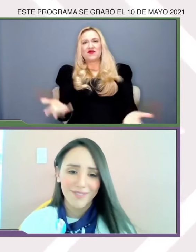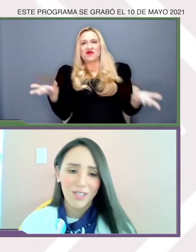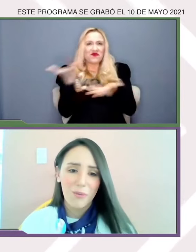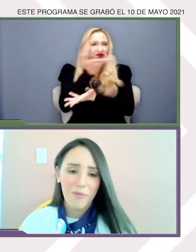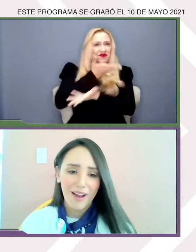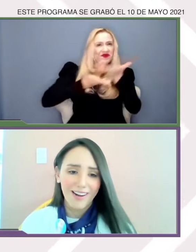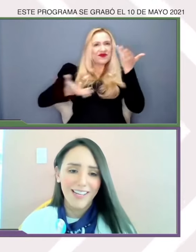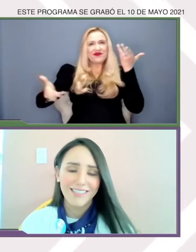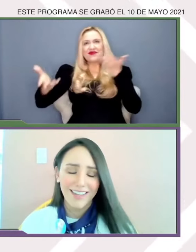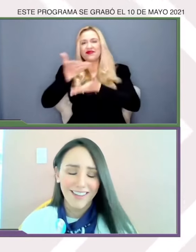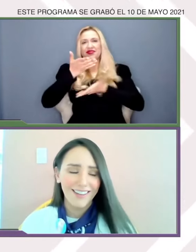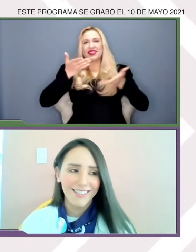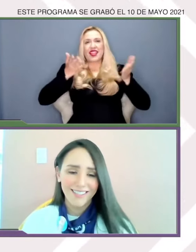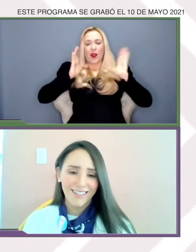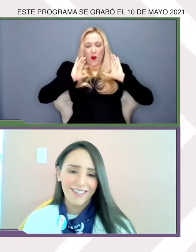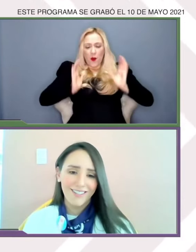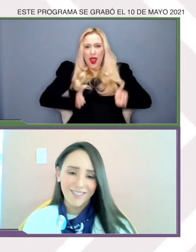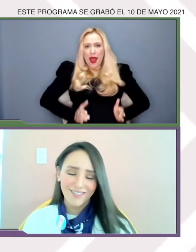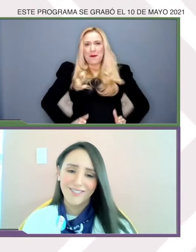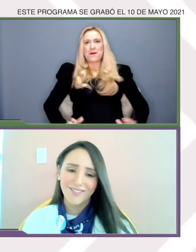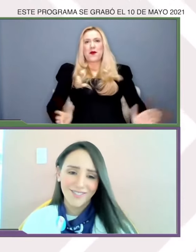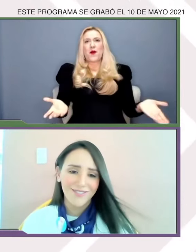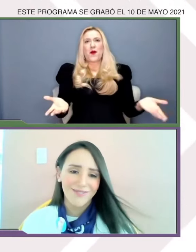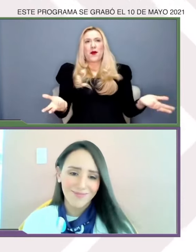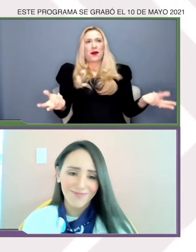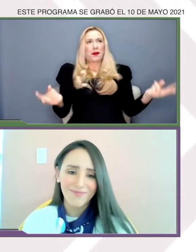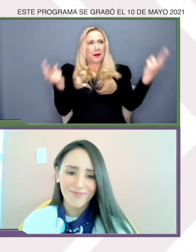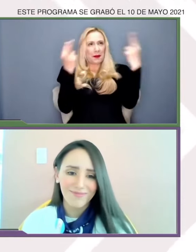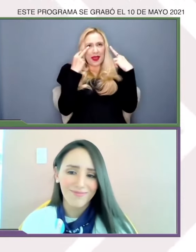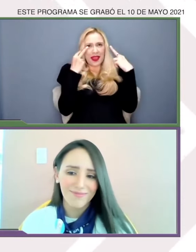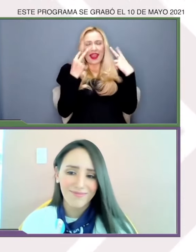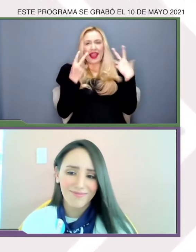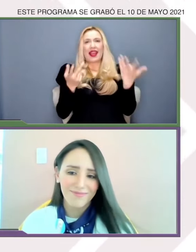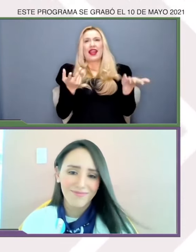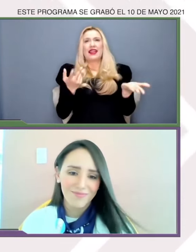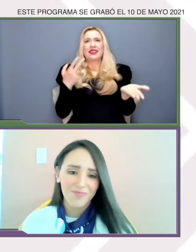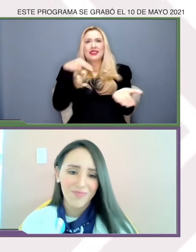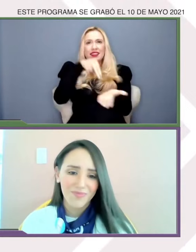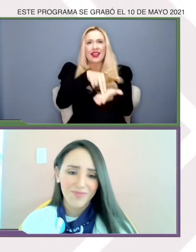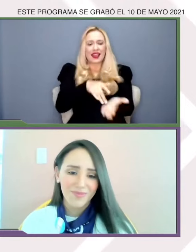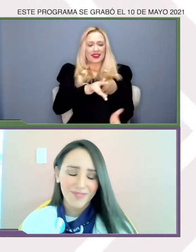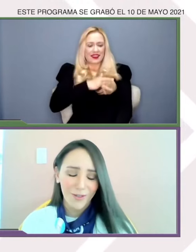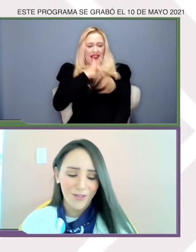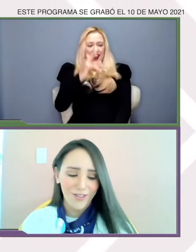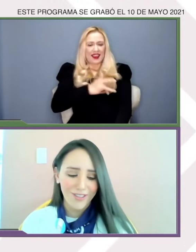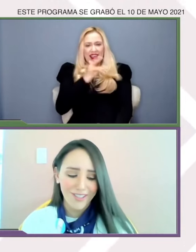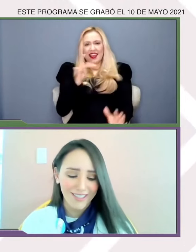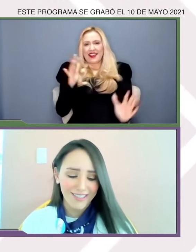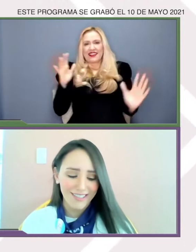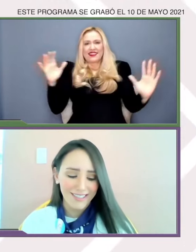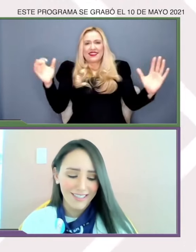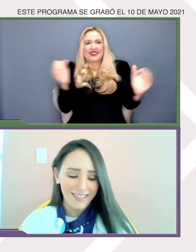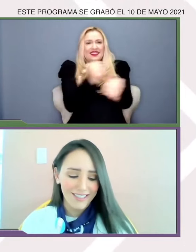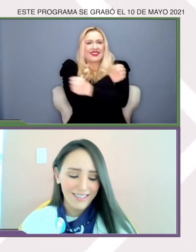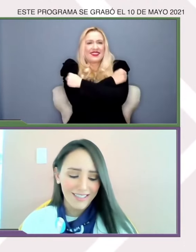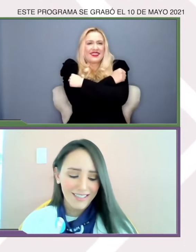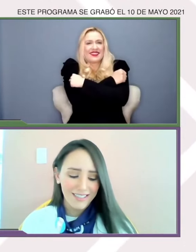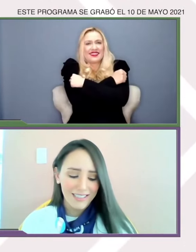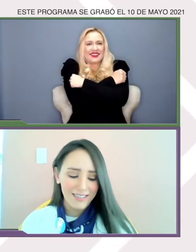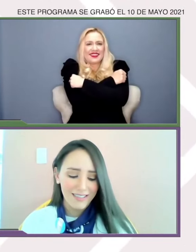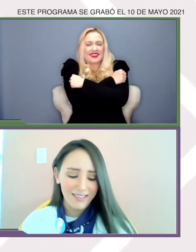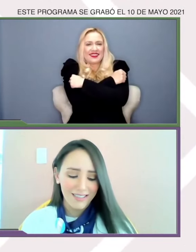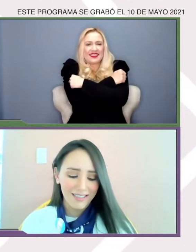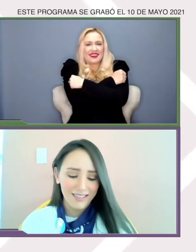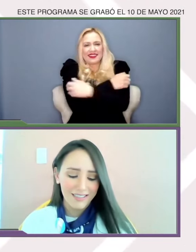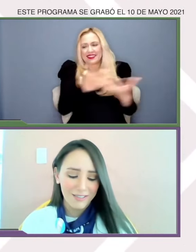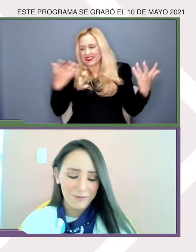es poner el cuerpo en un espacio público, que es sentirte abrazada y acompañada en ese